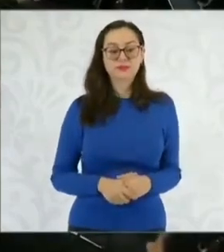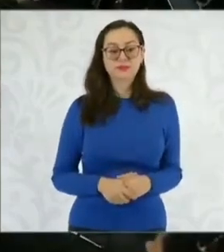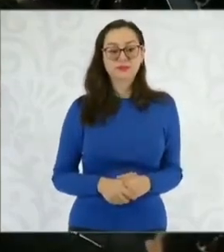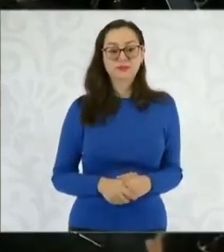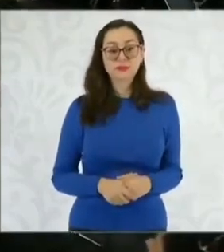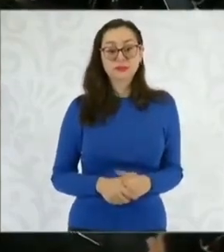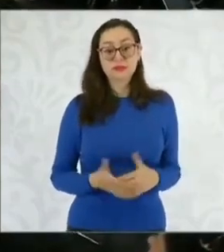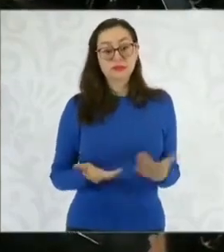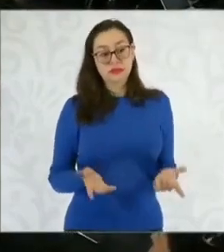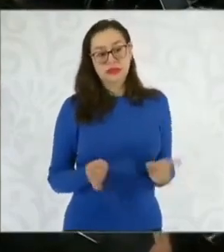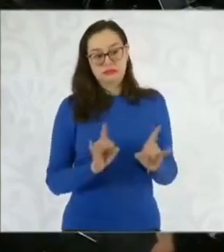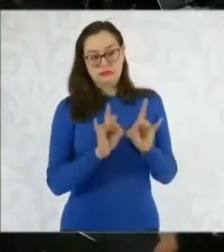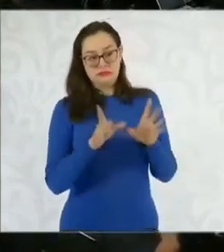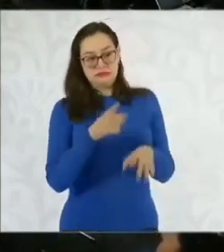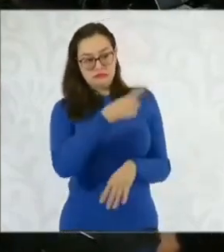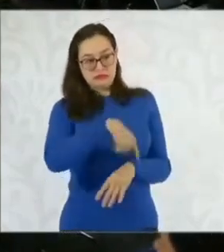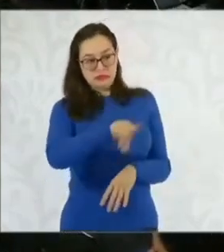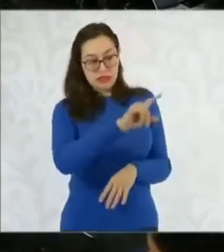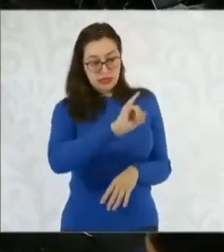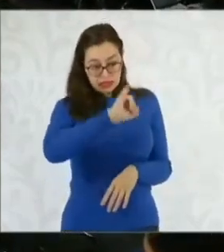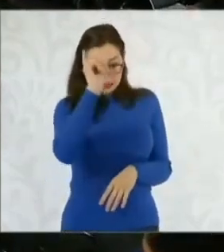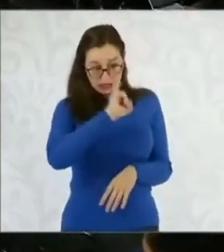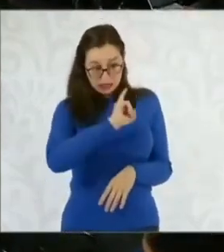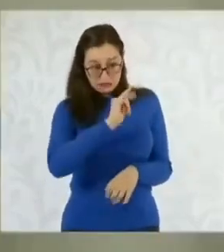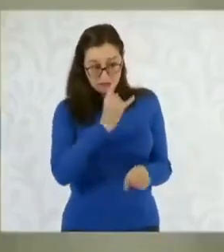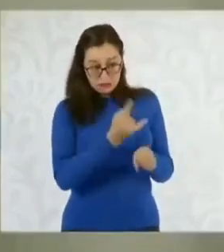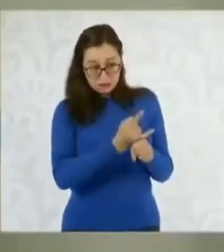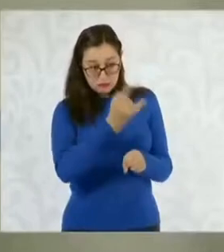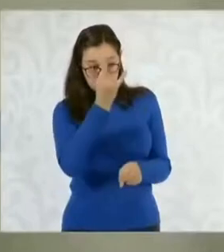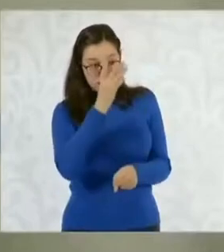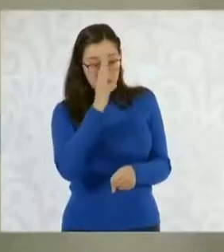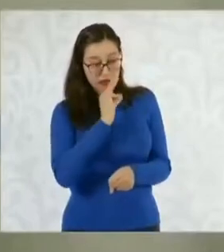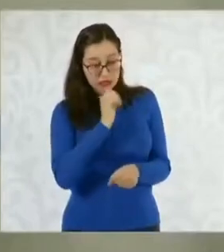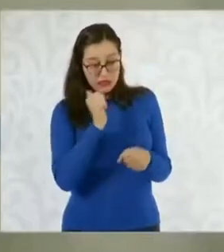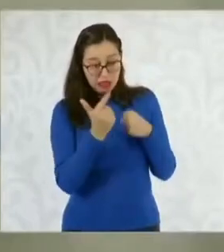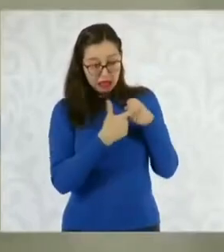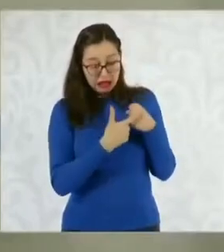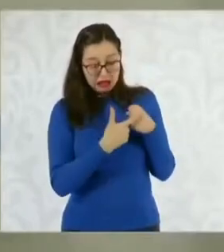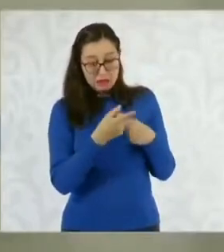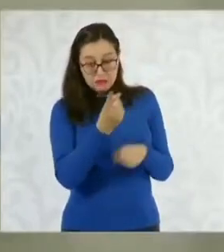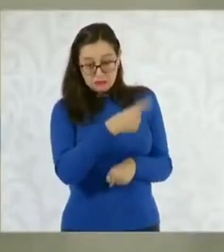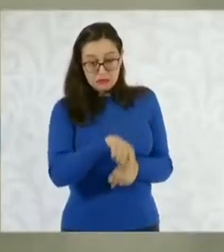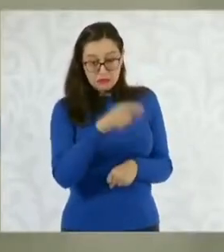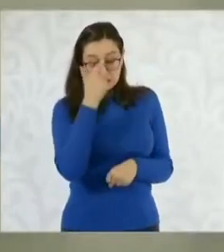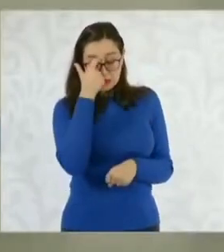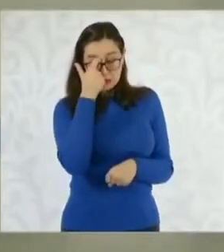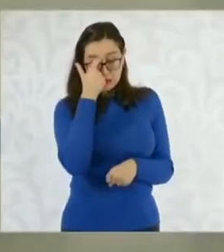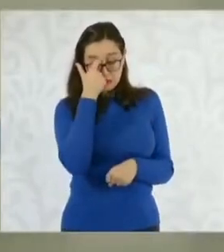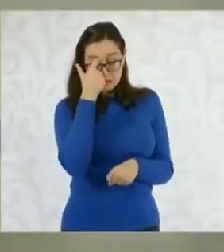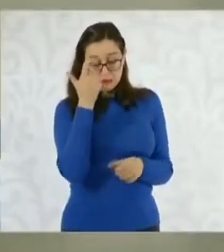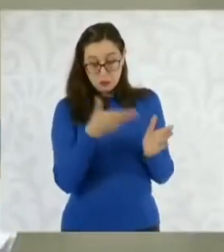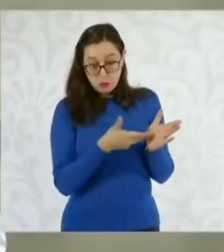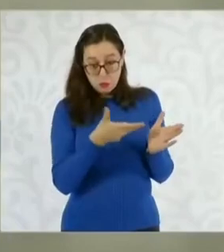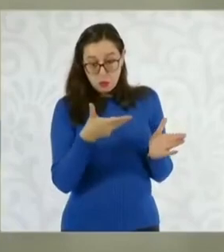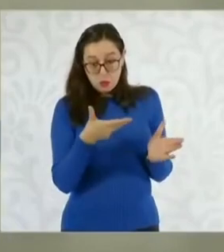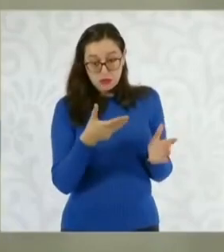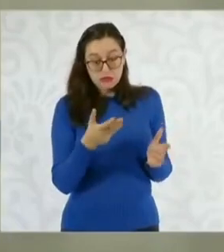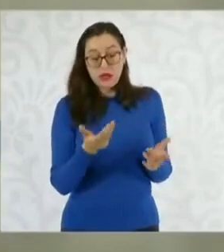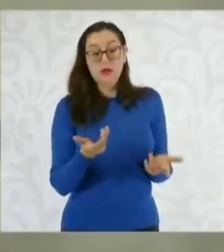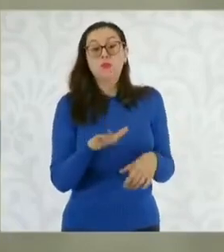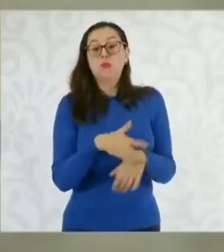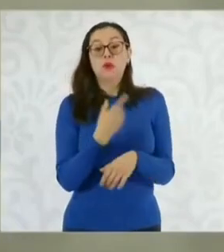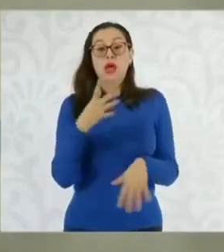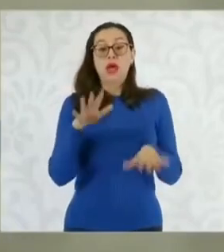aplican sanciones a los patrones que incumplen, e incluso también se quejan muchos derechohabientes que se